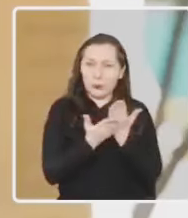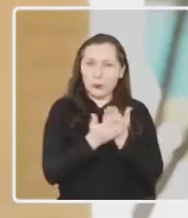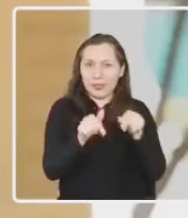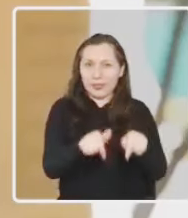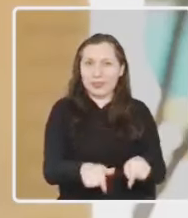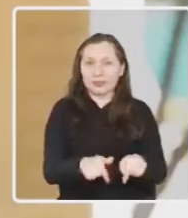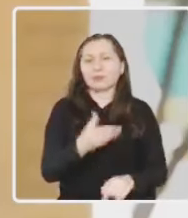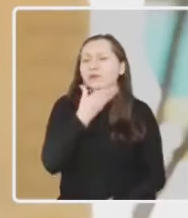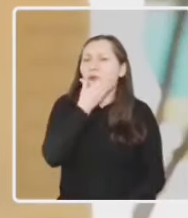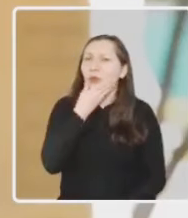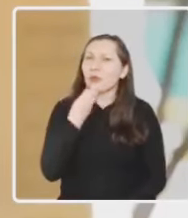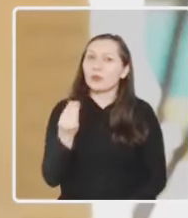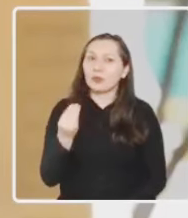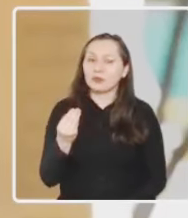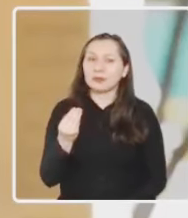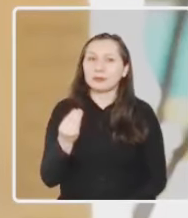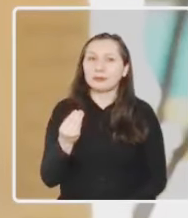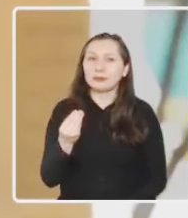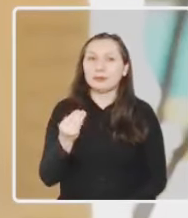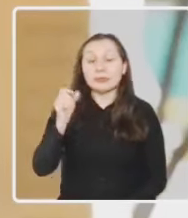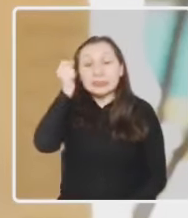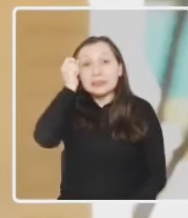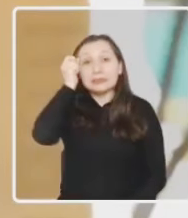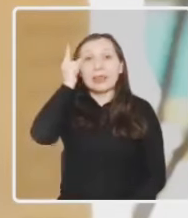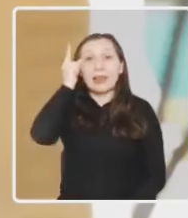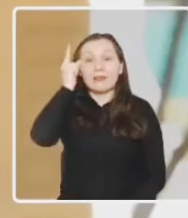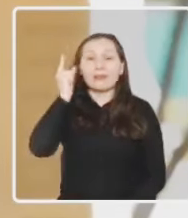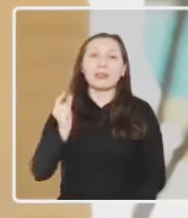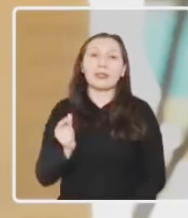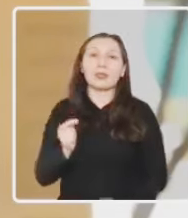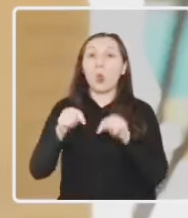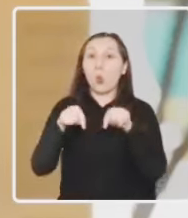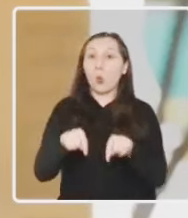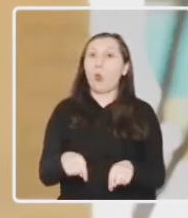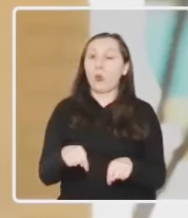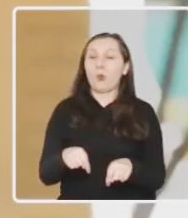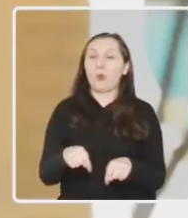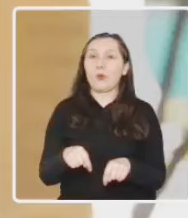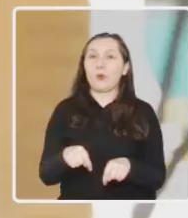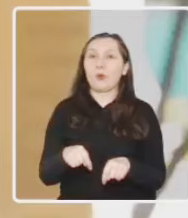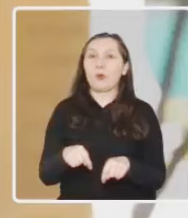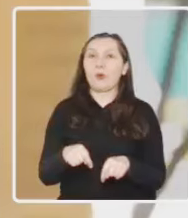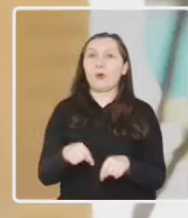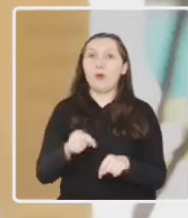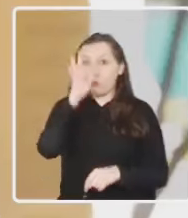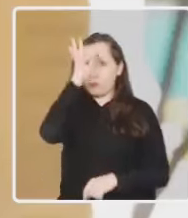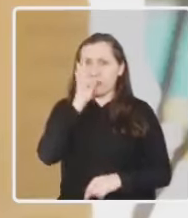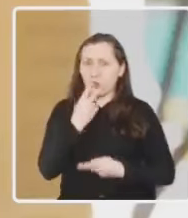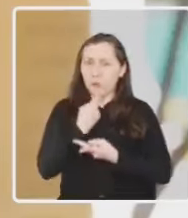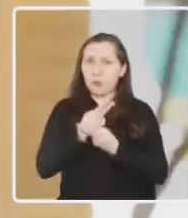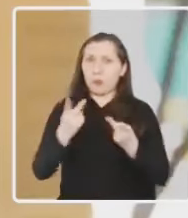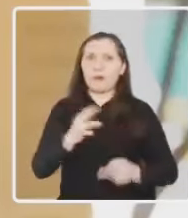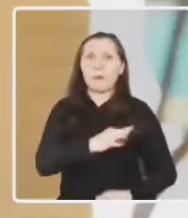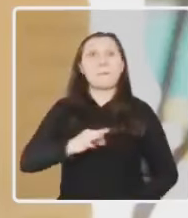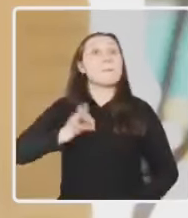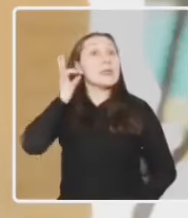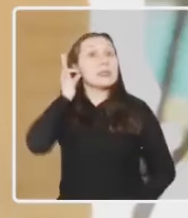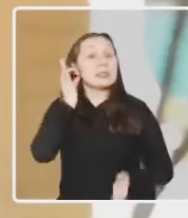Y también es muy bonito saber que hoy día servidores públicos, una ministra de